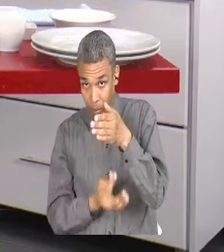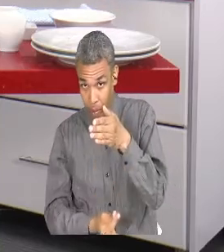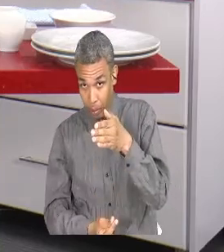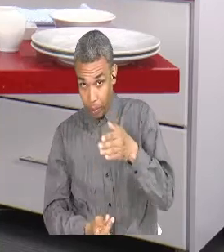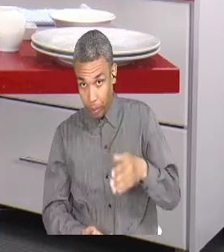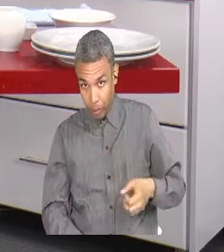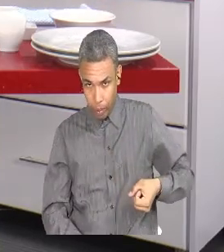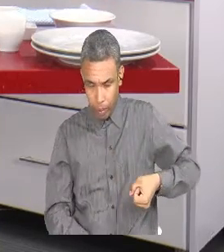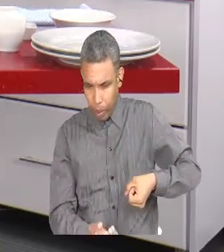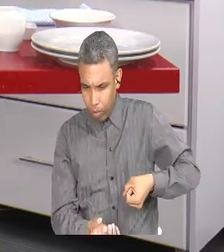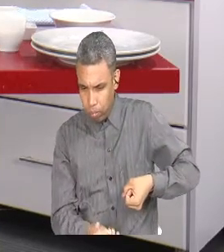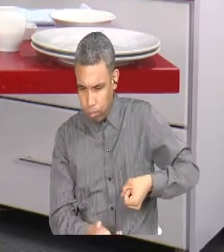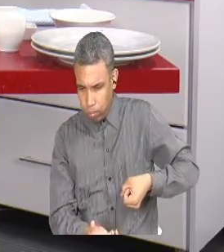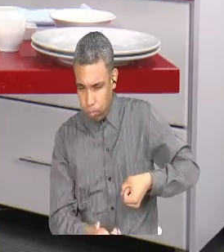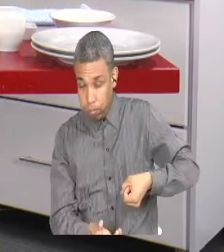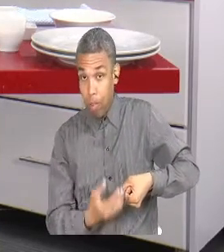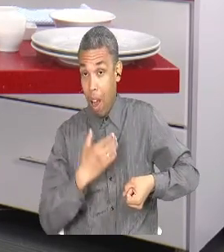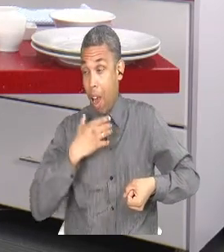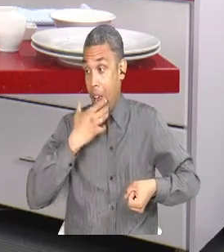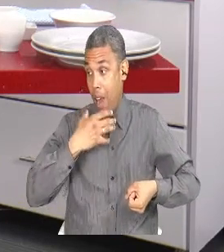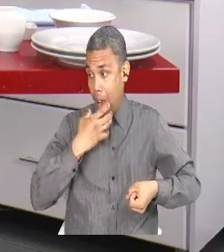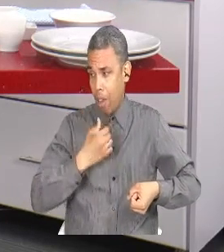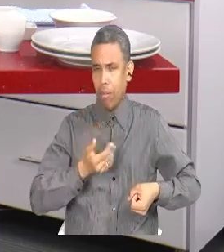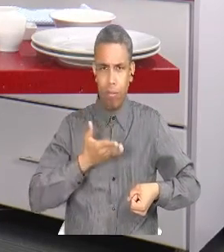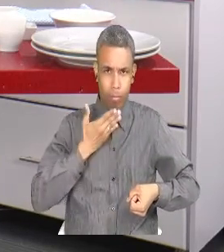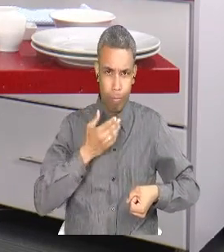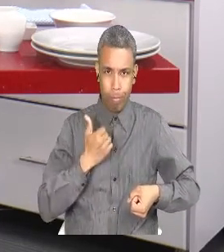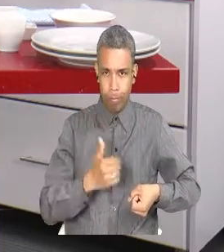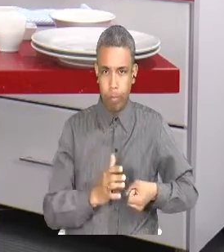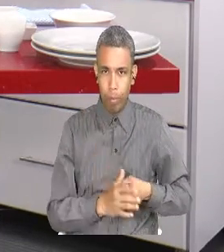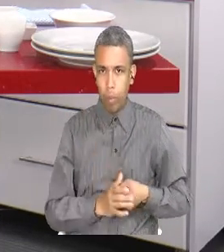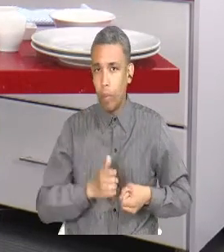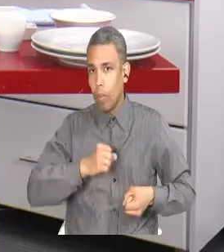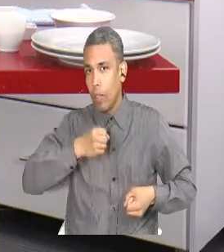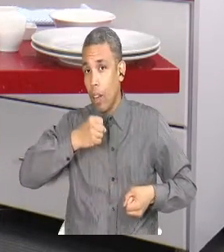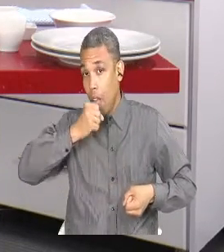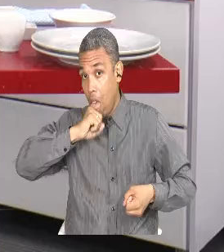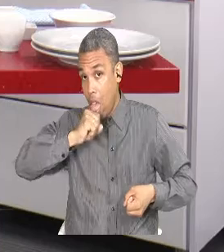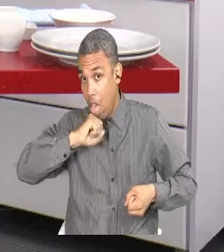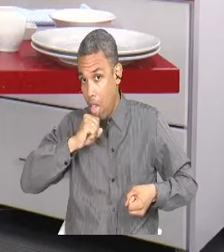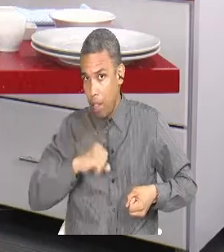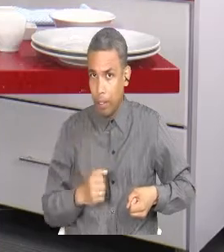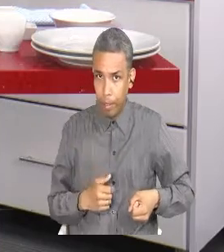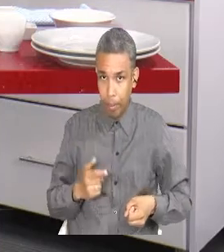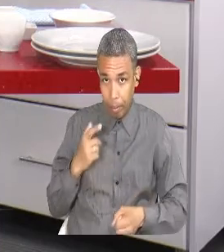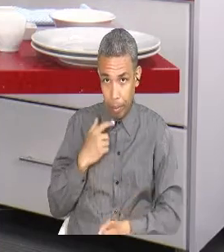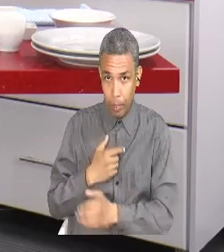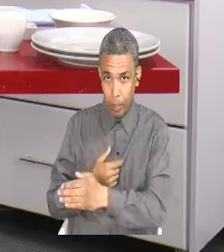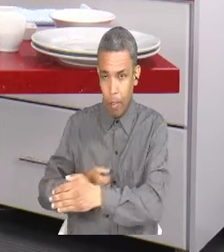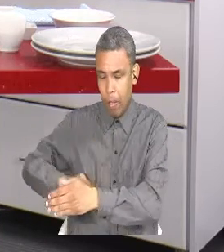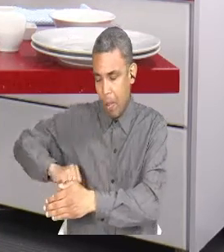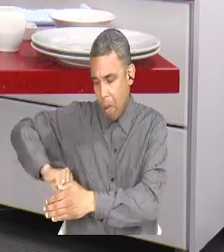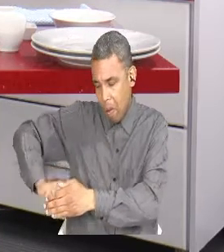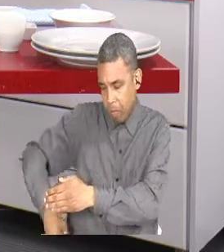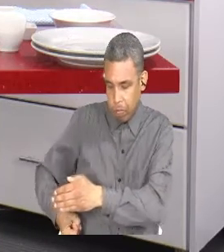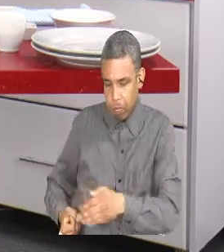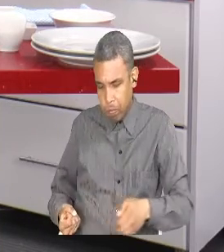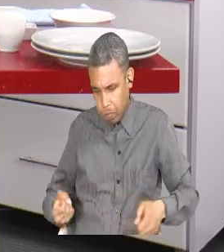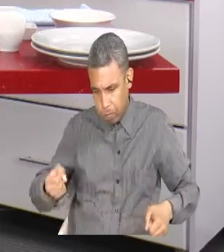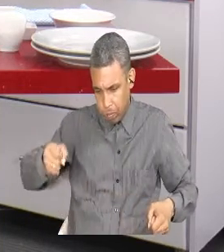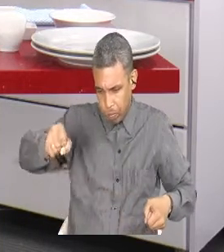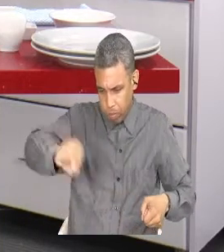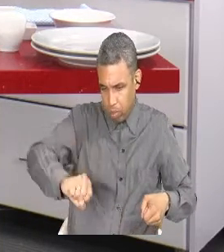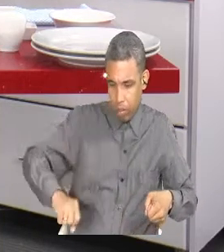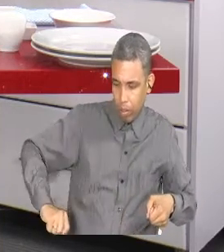estar suficientemente caliente para en el momento de echar el helado rebozado, de una vez dore, coja consistencia. Puesto